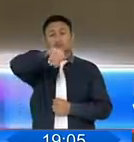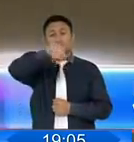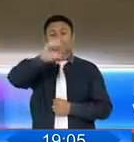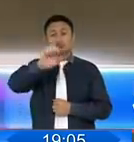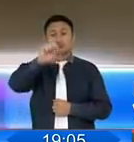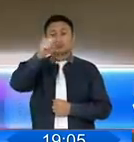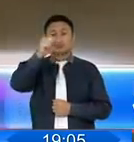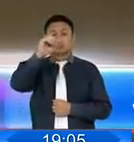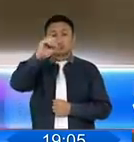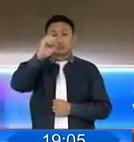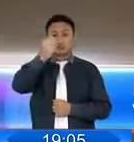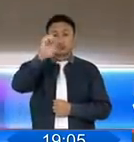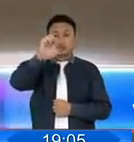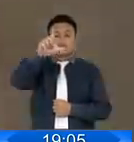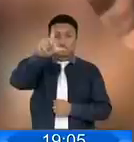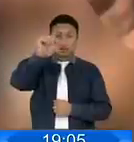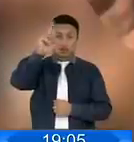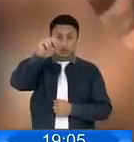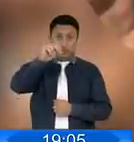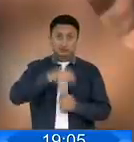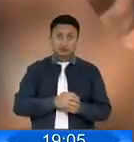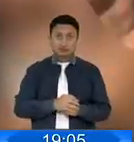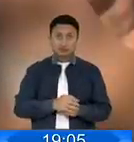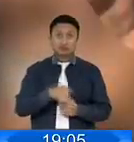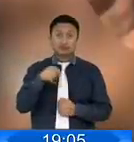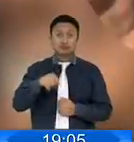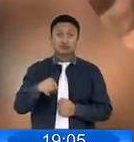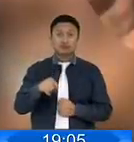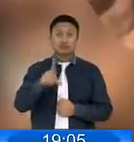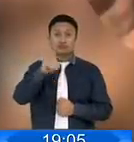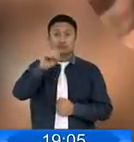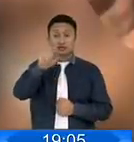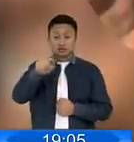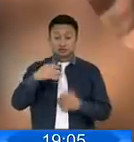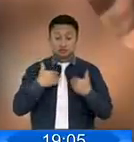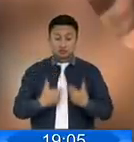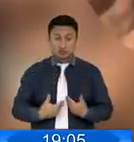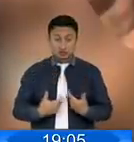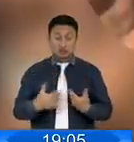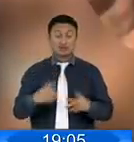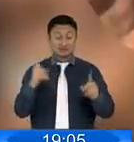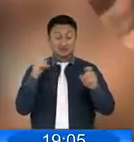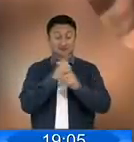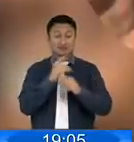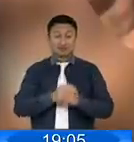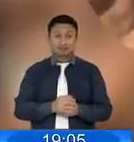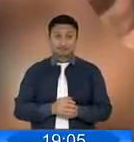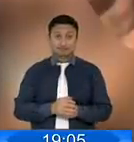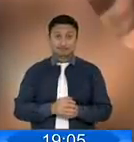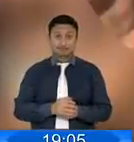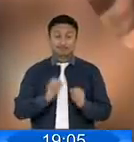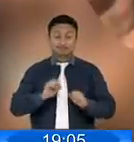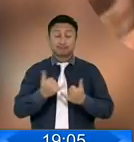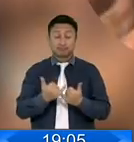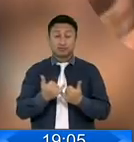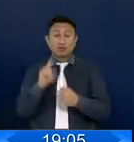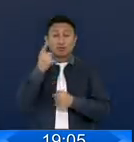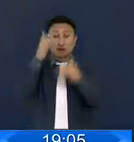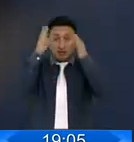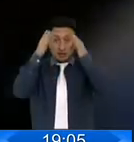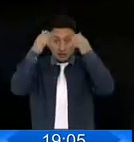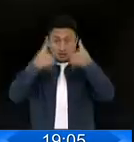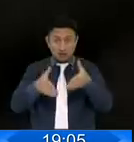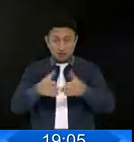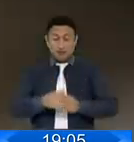avioneta accidentada en Perú, la situación de salud de Daniel Salcedo Bonilla sería complicada y estaría en terapia intensiva. Informó